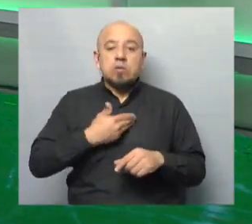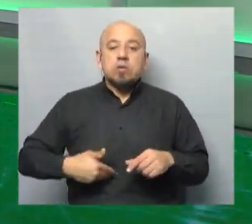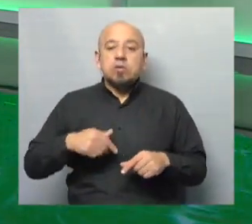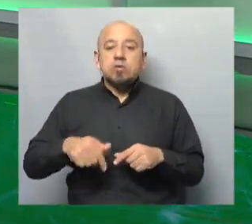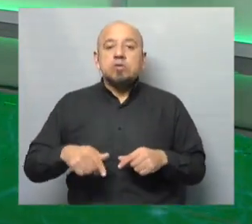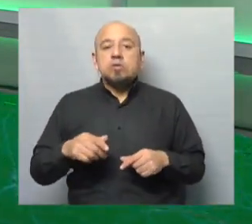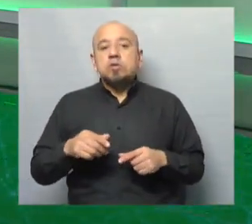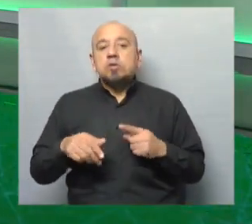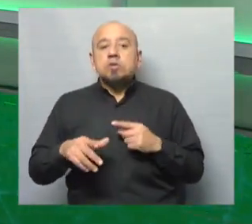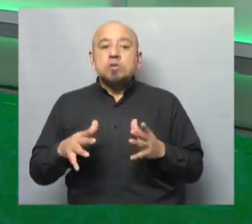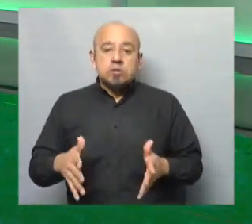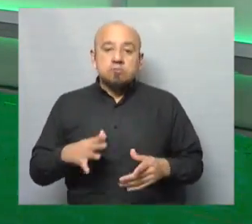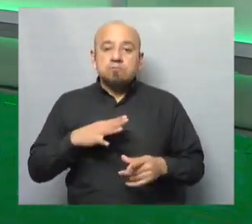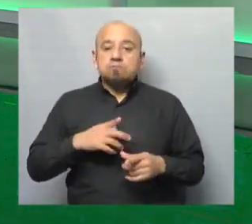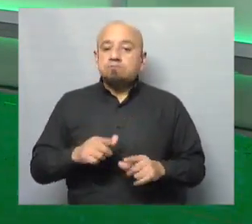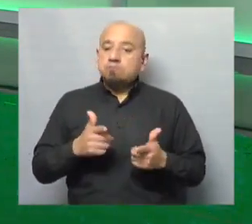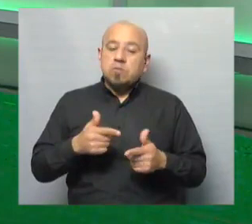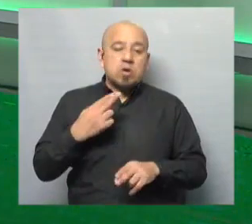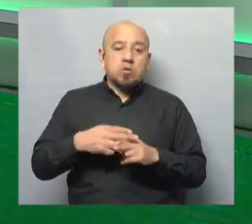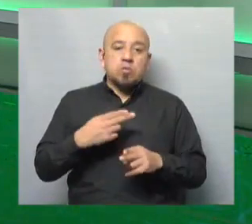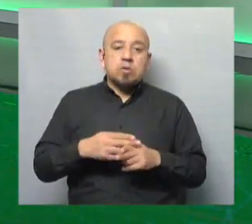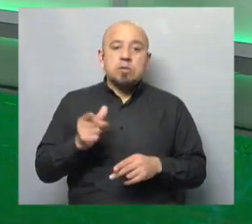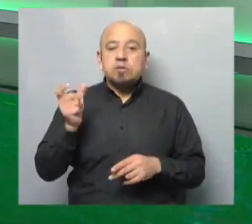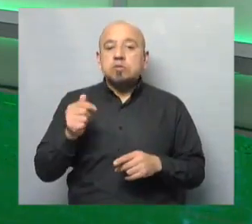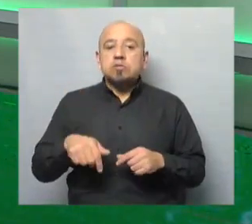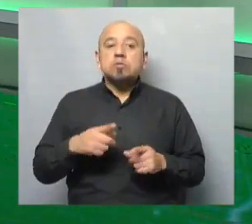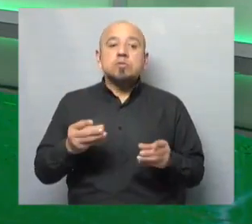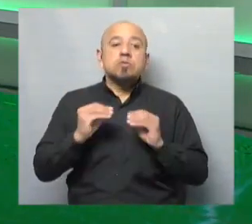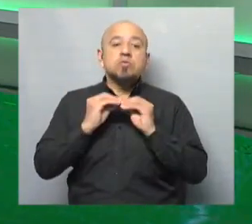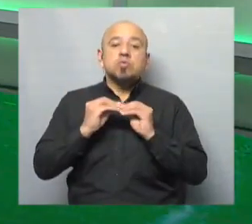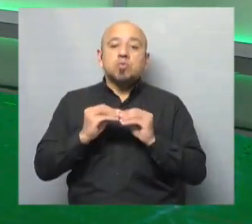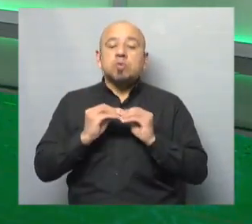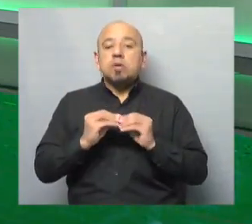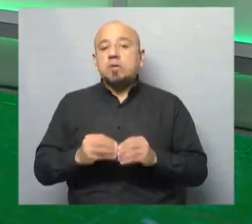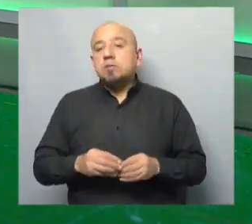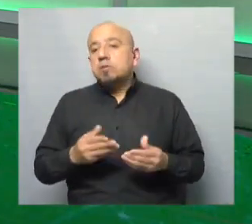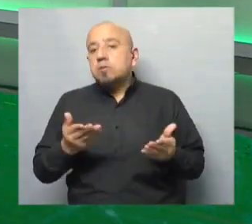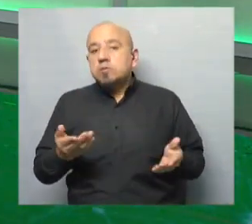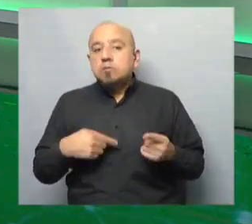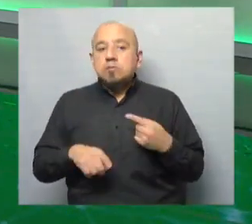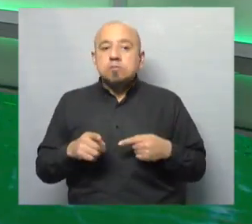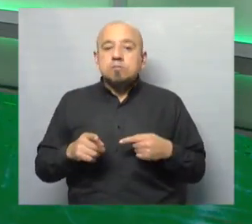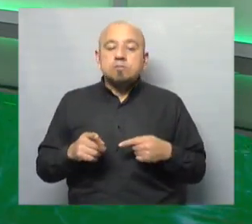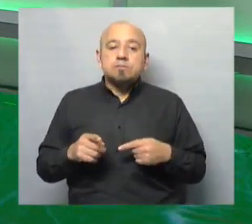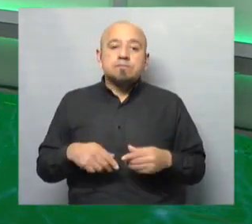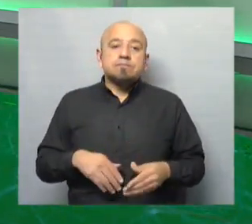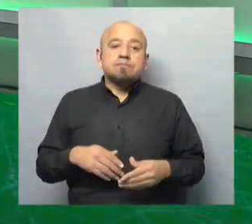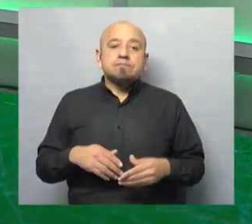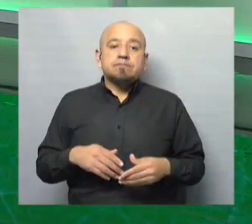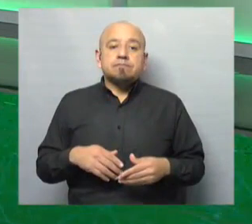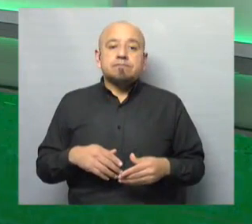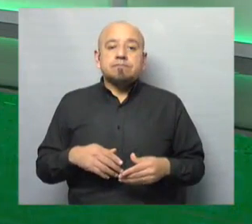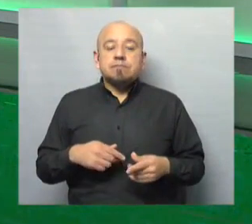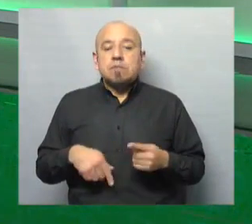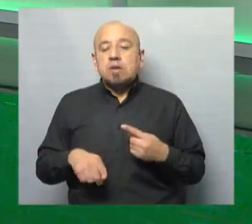instalada ya aunque todavía sin nombre y apellido cuando esas consultas que terminaron el tema terminó desencadenando el hecho el hecho